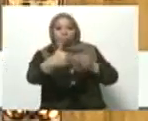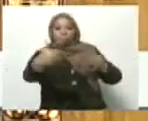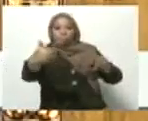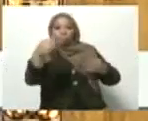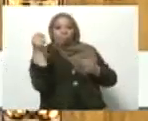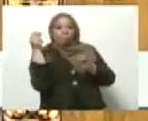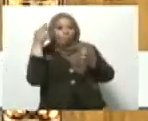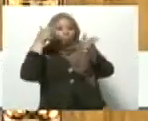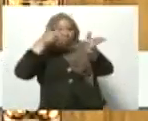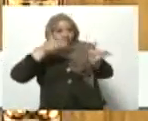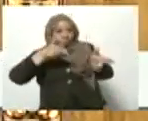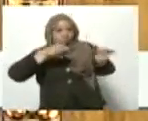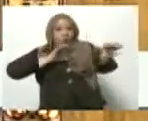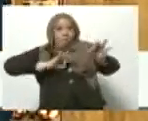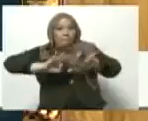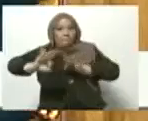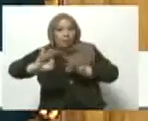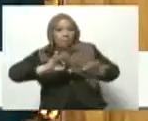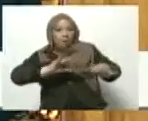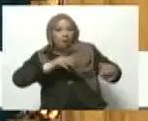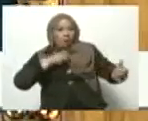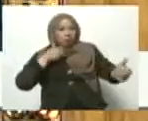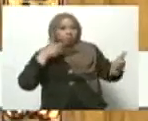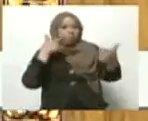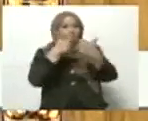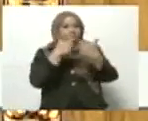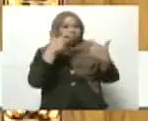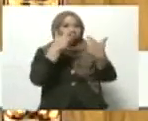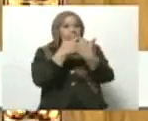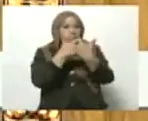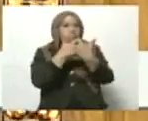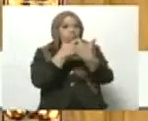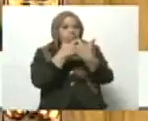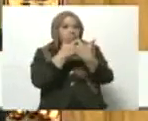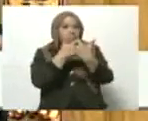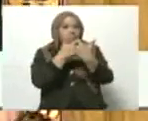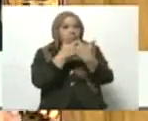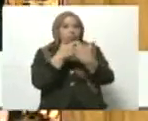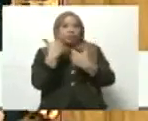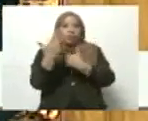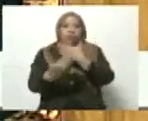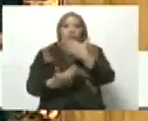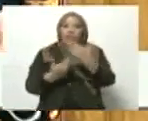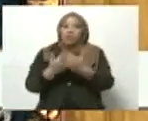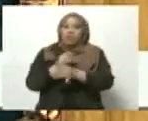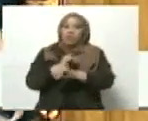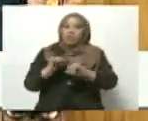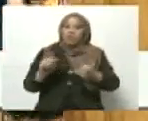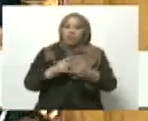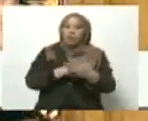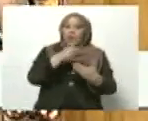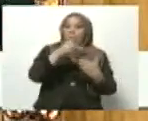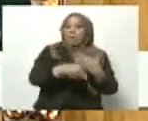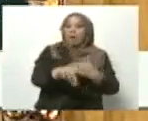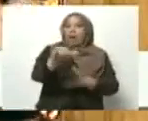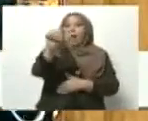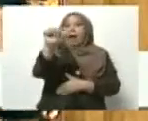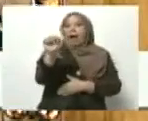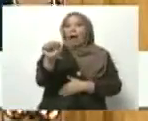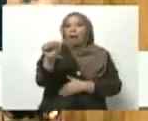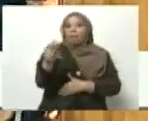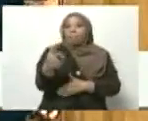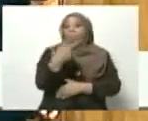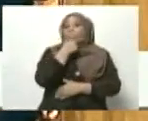peor aún, eso no es lo más grave. Bolton revela en su libro que había el plan A, que no estaba funcionando, el de los puentes,